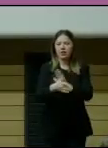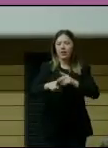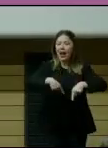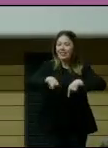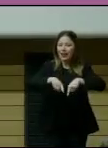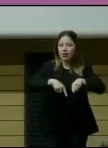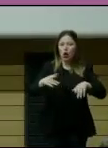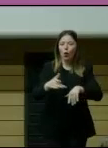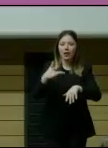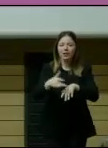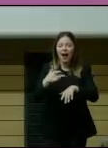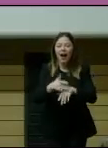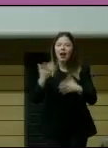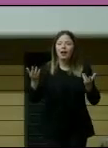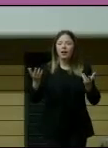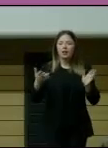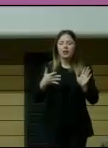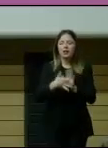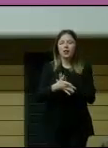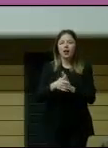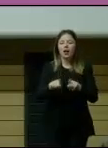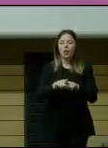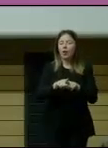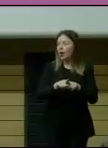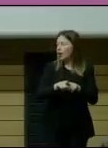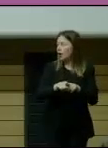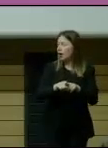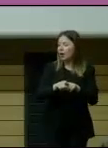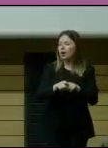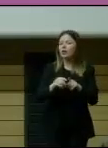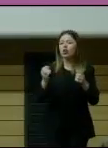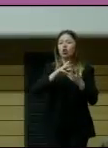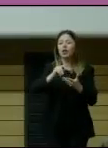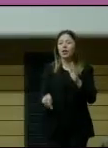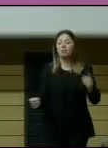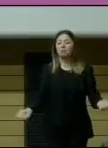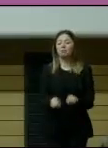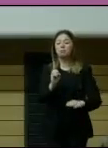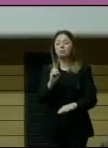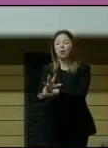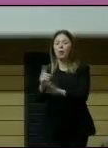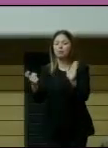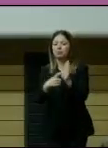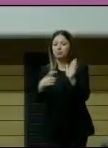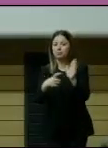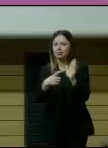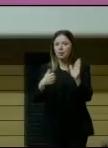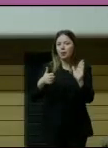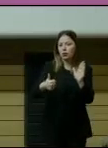tráfico digital, ciberanzuelo, esto es la clickbait, allí la RAE nos dice que es